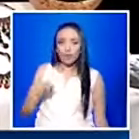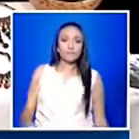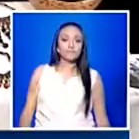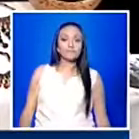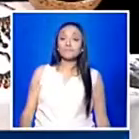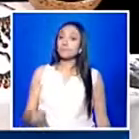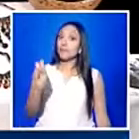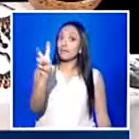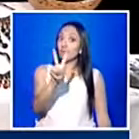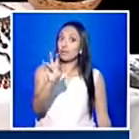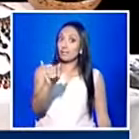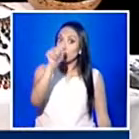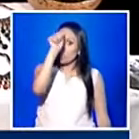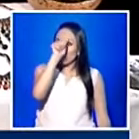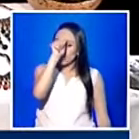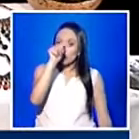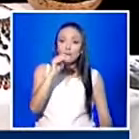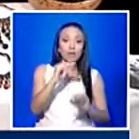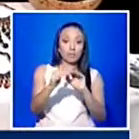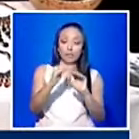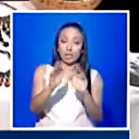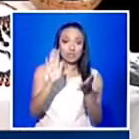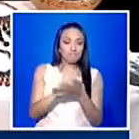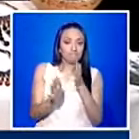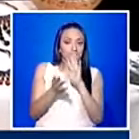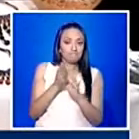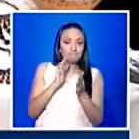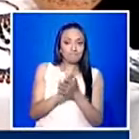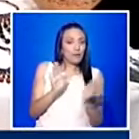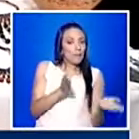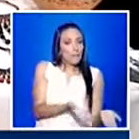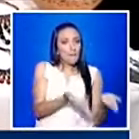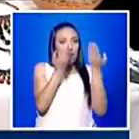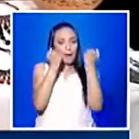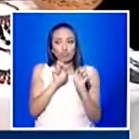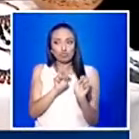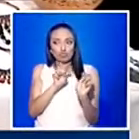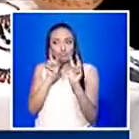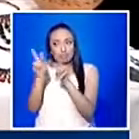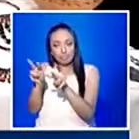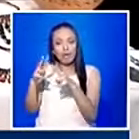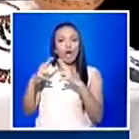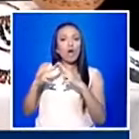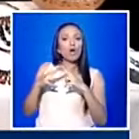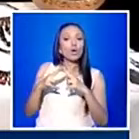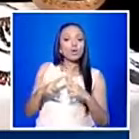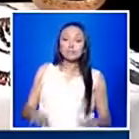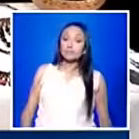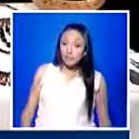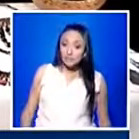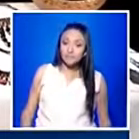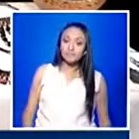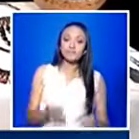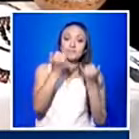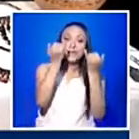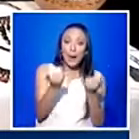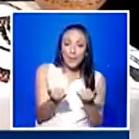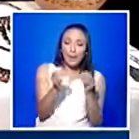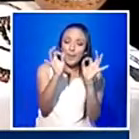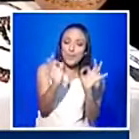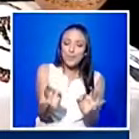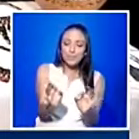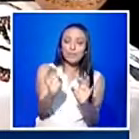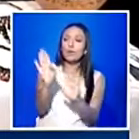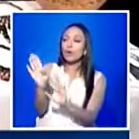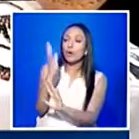sábado y domingo, invitada, hecha ya la invitación, todos invitados a este gran evento, a esta gran feria, y los dejamos ahora precisamente con uno de